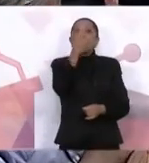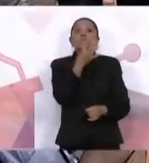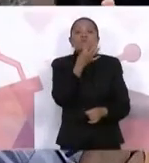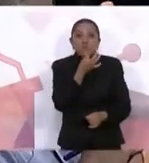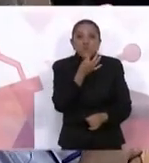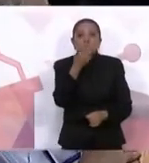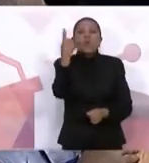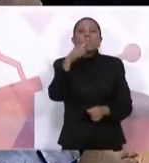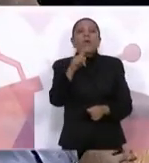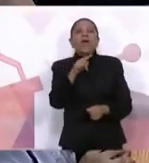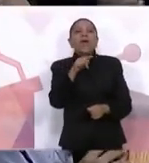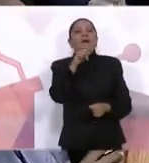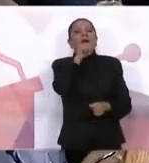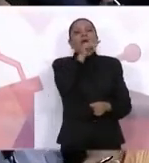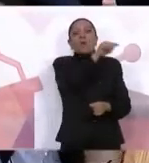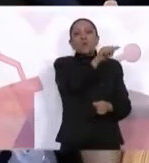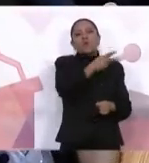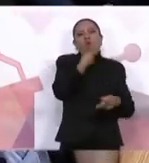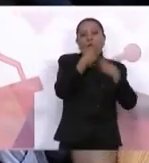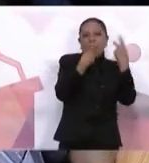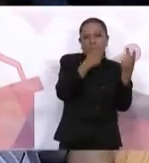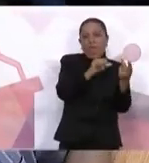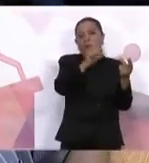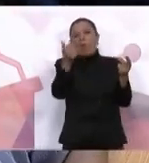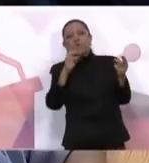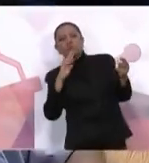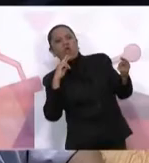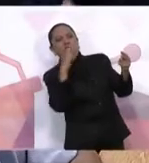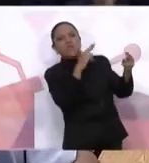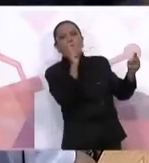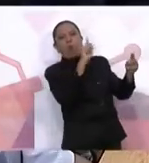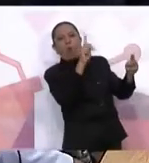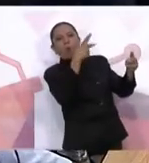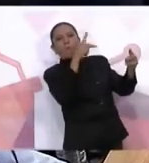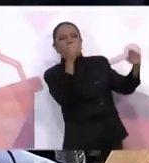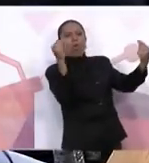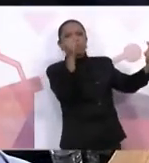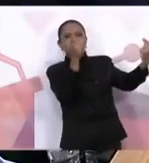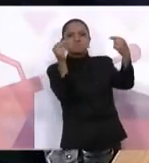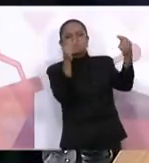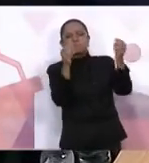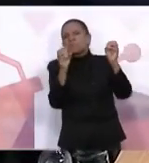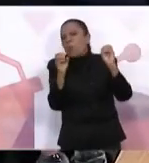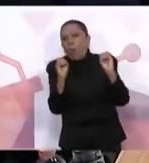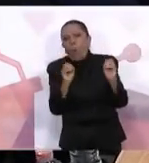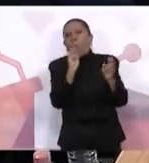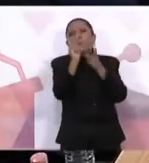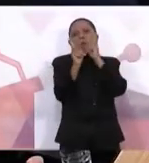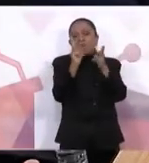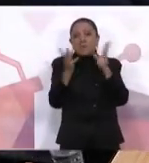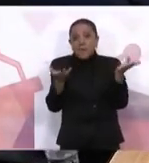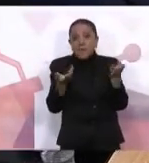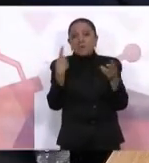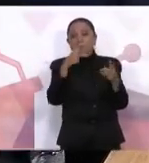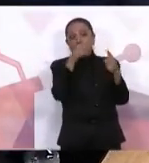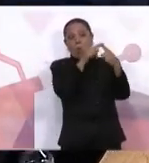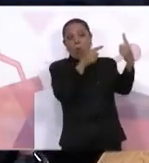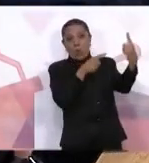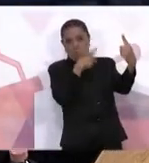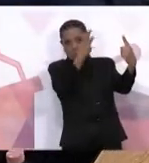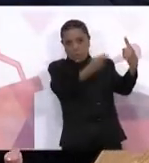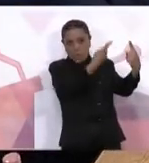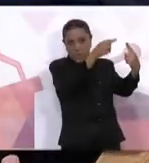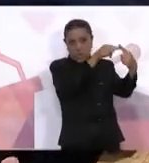respuesta del que hemos llamado candidato oponente al que se le planteó la pregunta inicial tendrá en